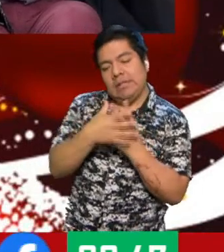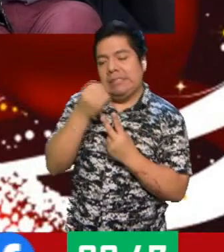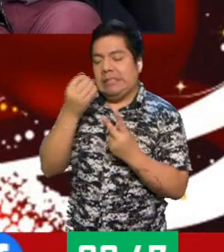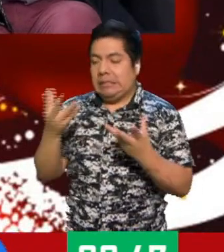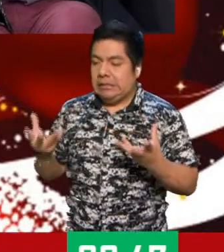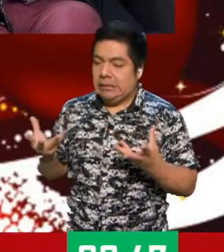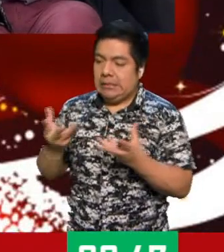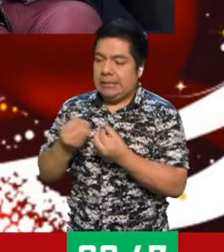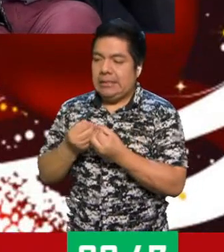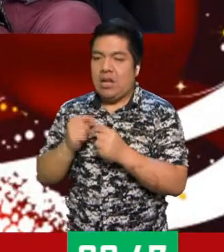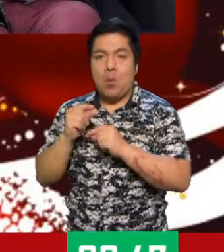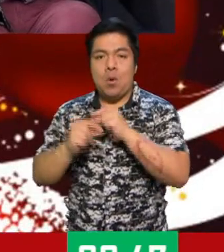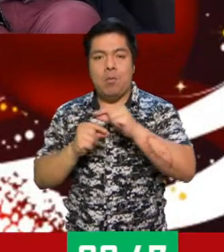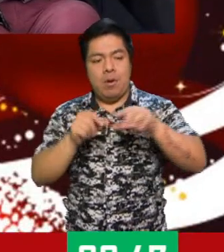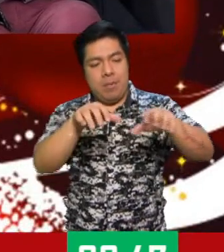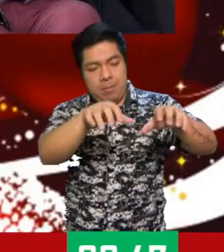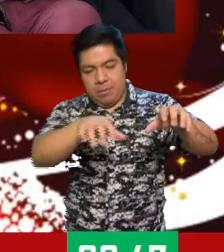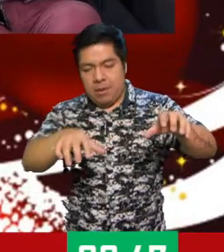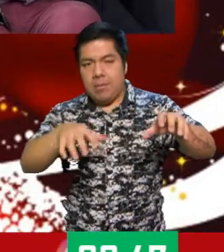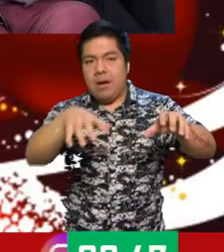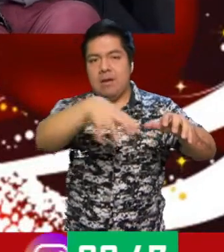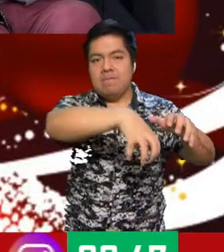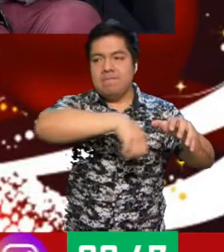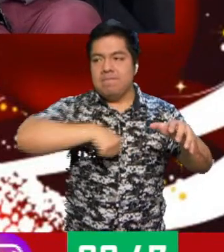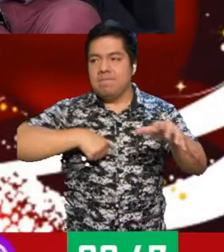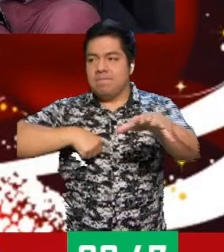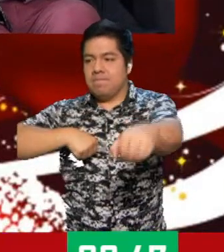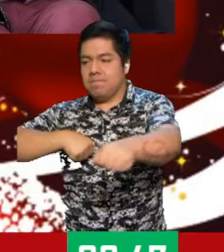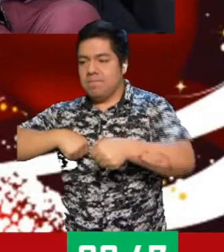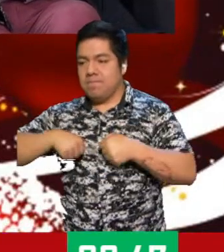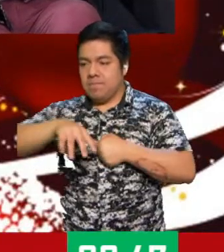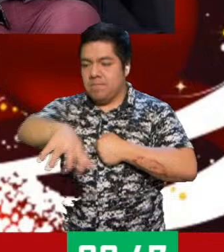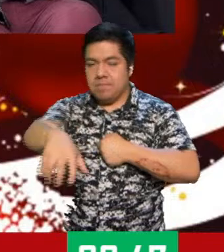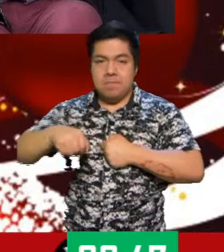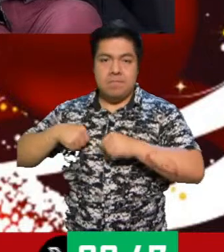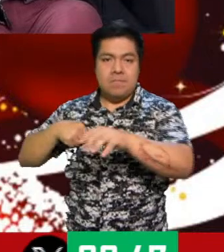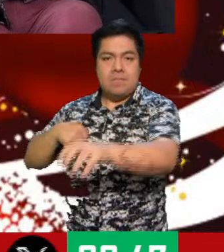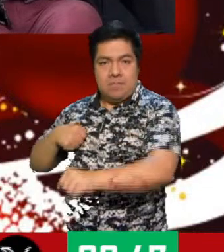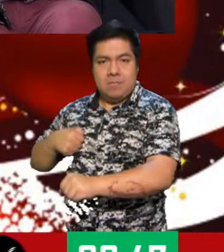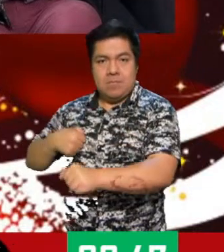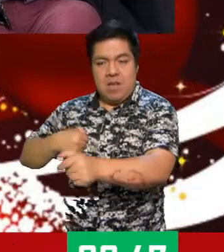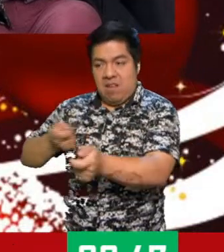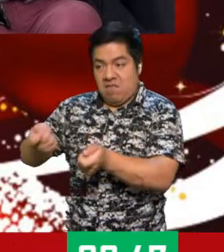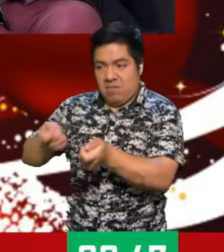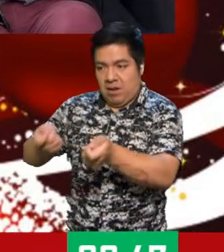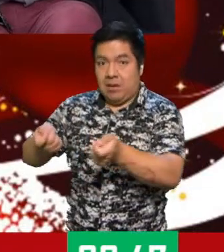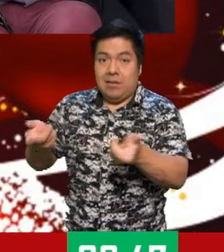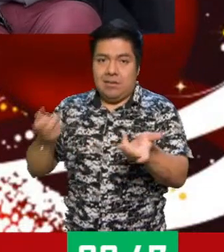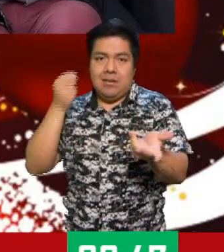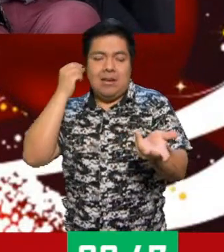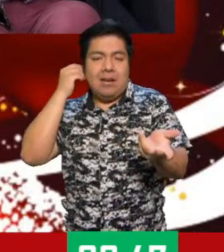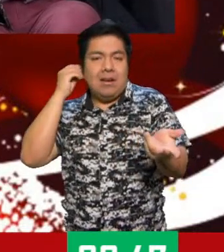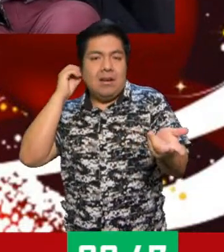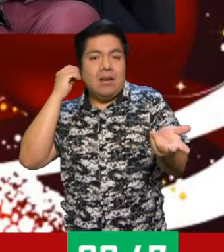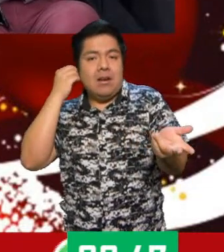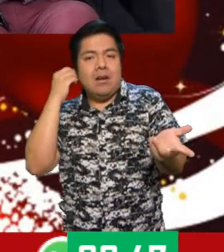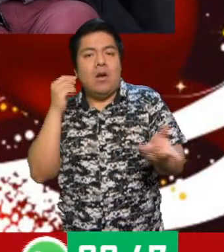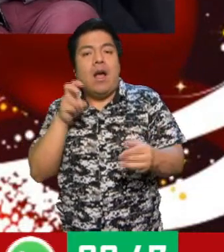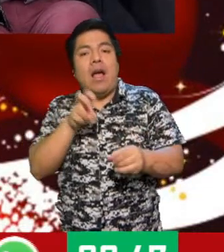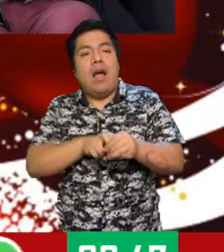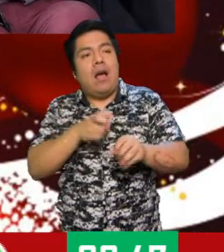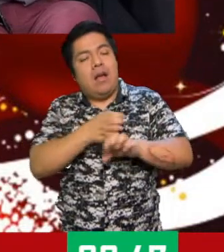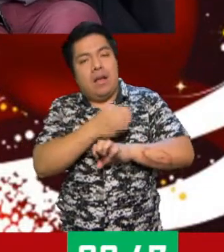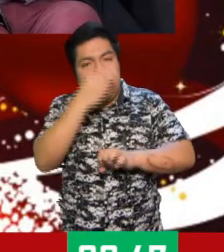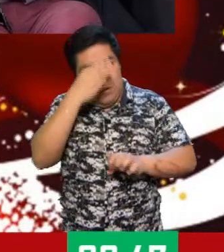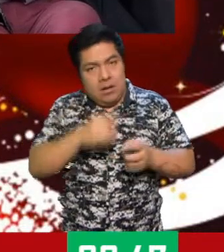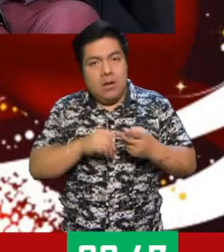así, conquistado diversos territorios, dominado territorios. Y han dominado territorios en el Estado de México, en